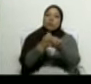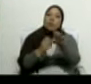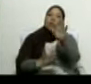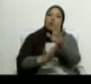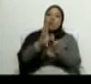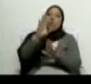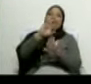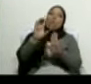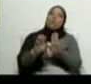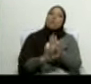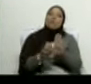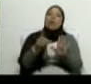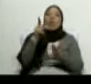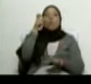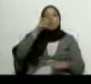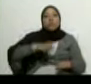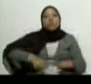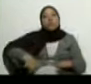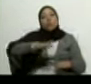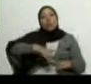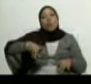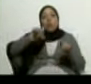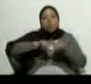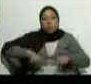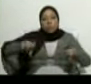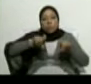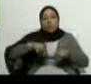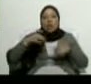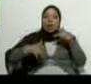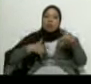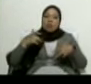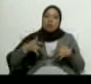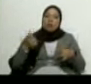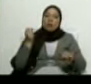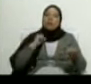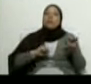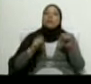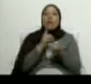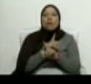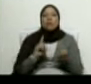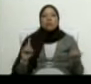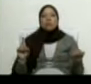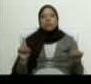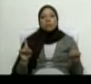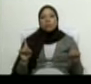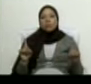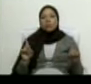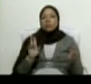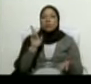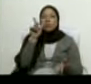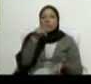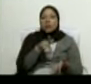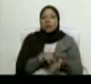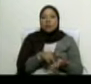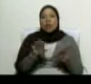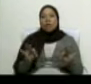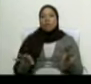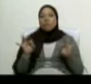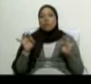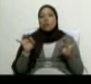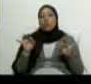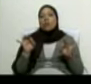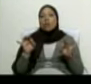curso Planificación Popular y Formación, los nuevos actores en la democracia directa, que cuenta con la participación de especial de